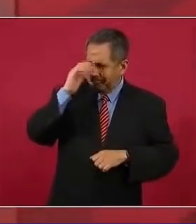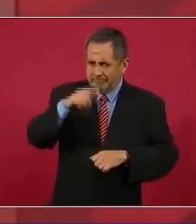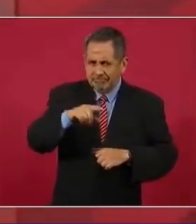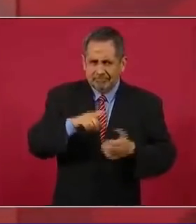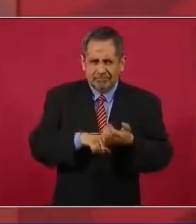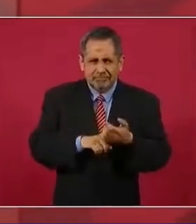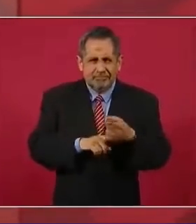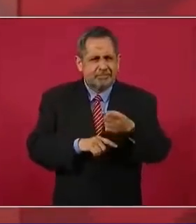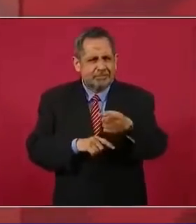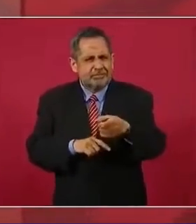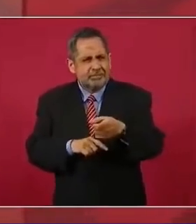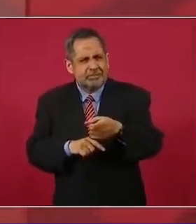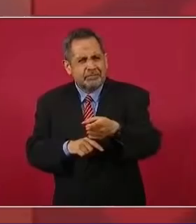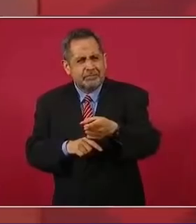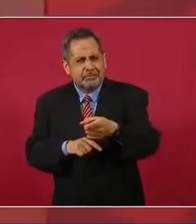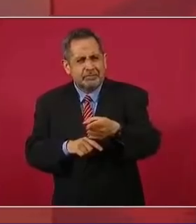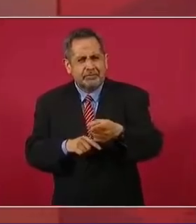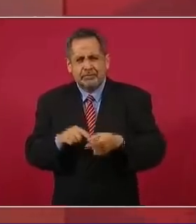Poinsett.